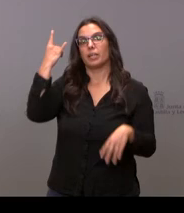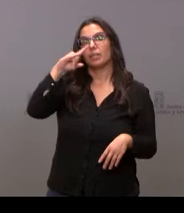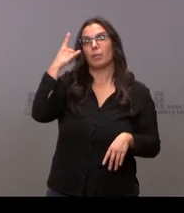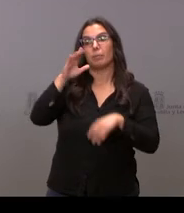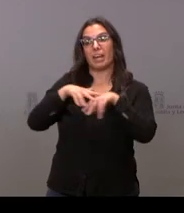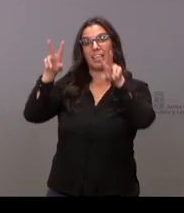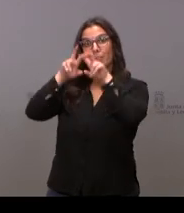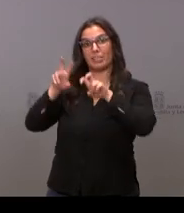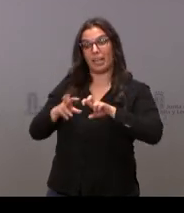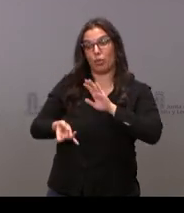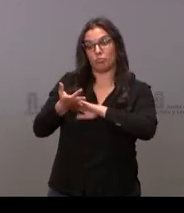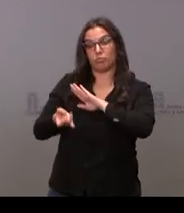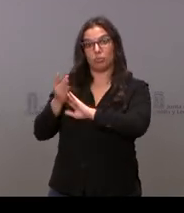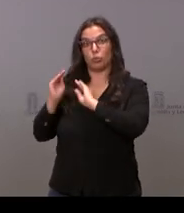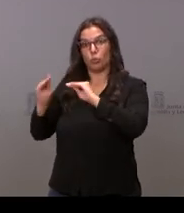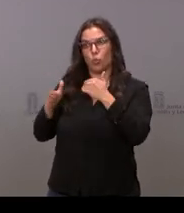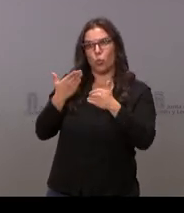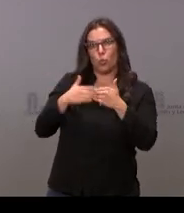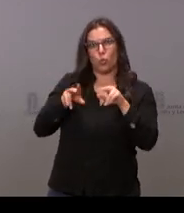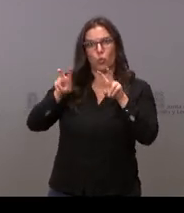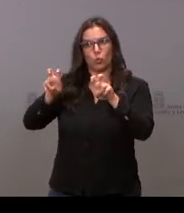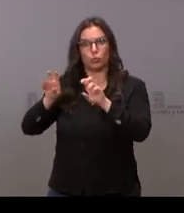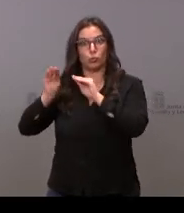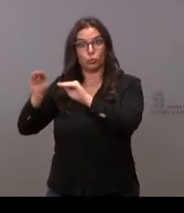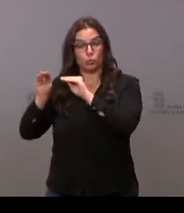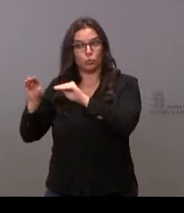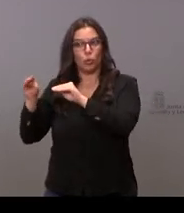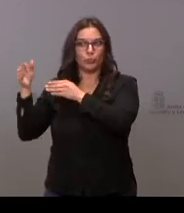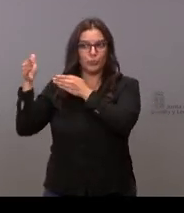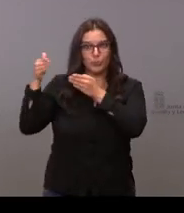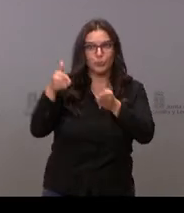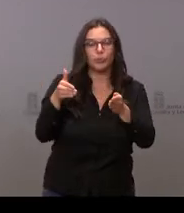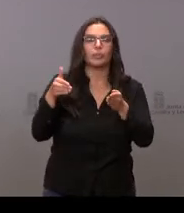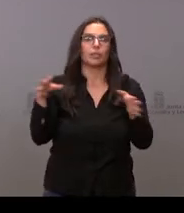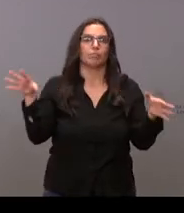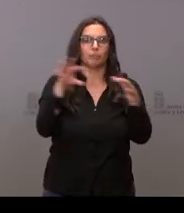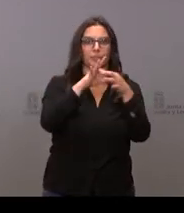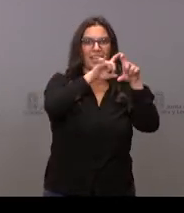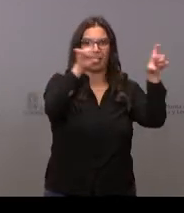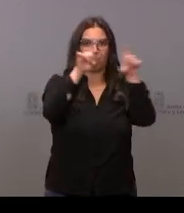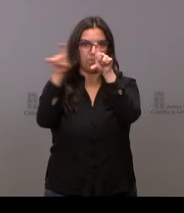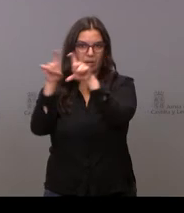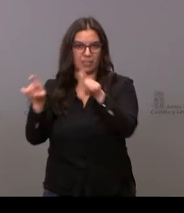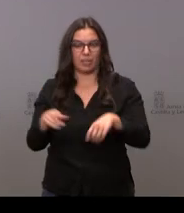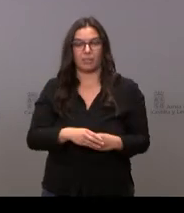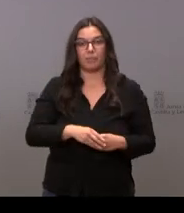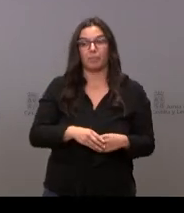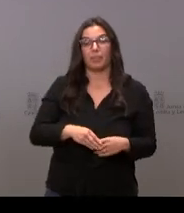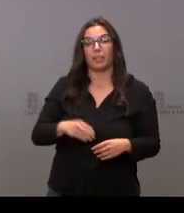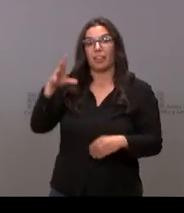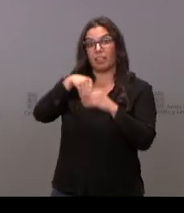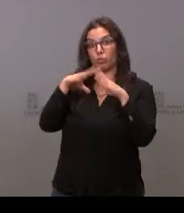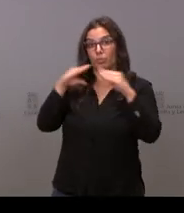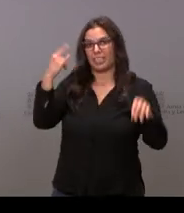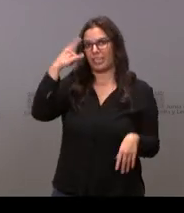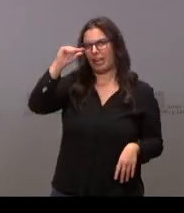investigación y la innovación hacia los sectores empresariales hay muchísimo talento en la universidad de salamanca